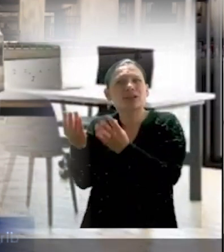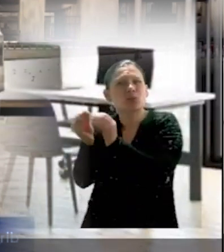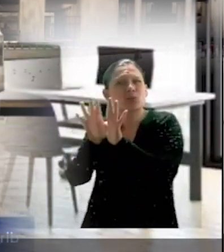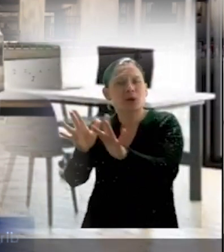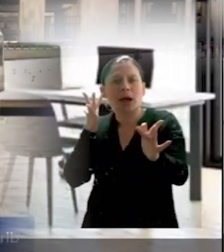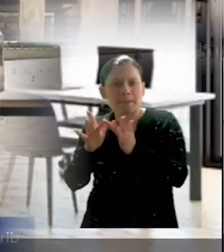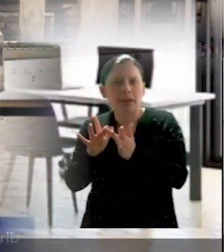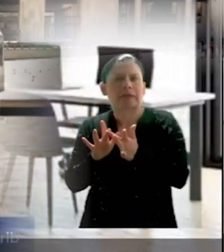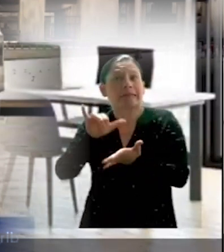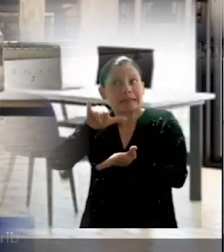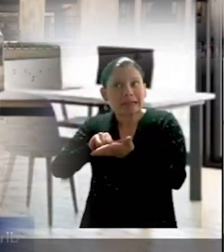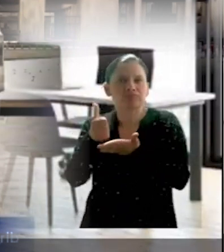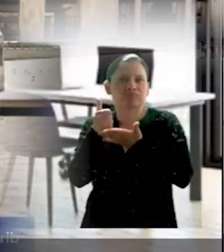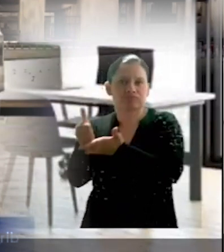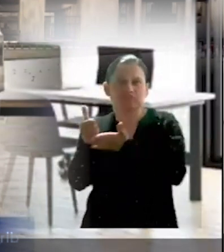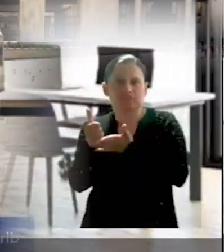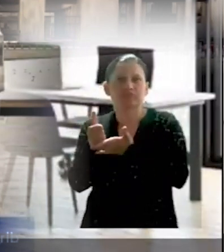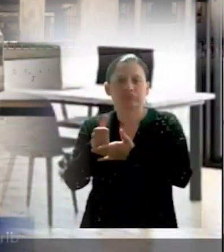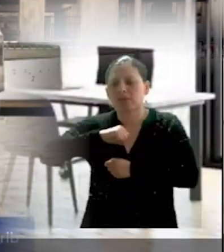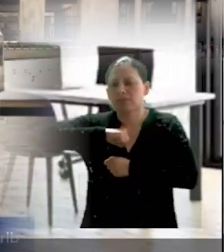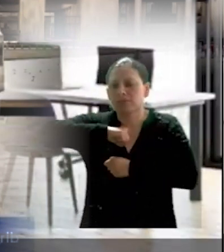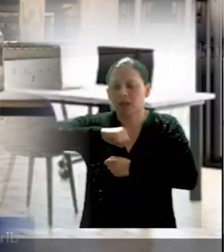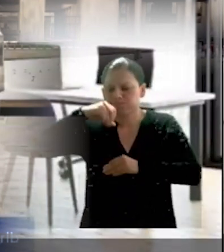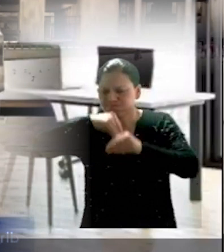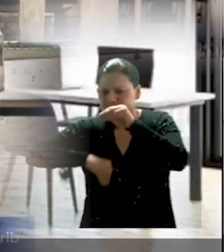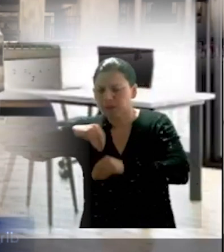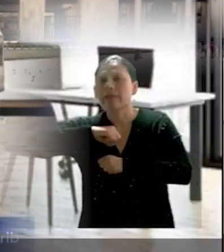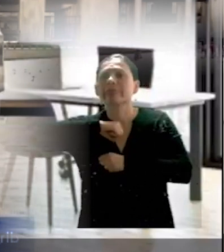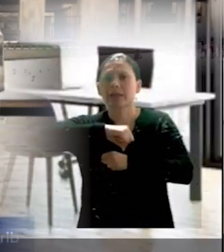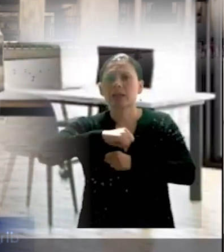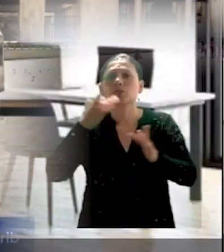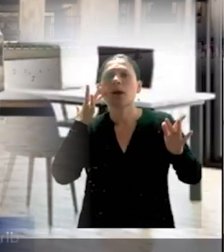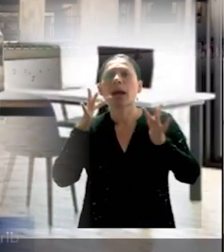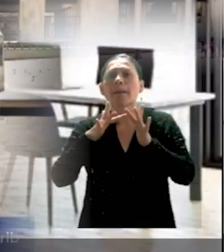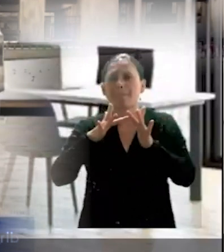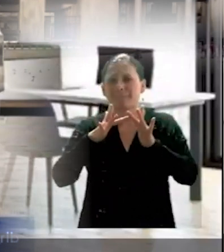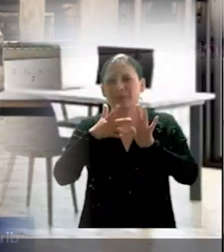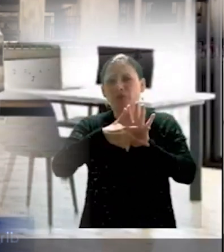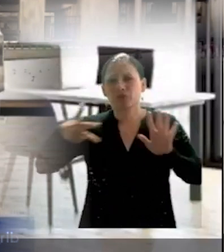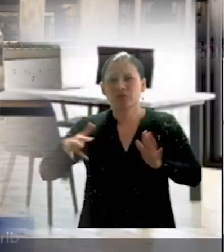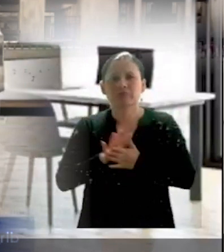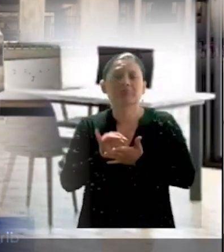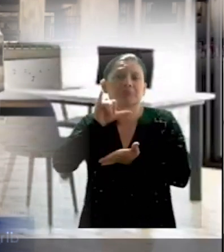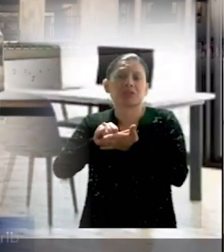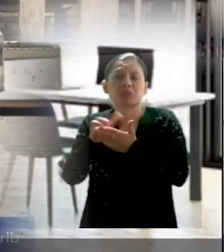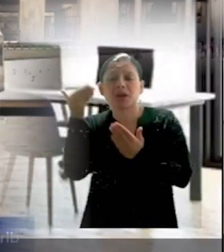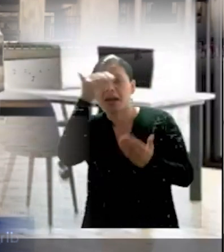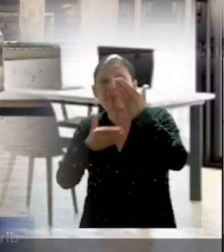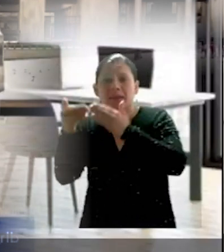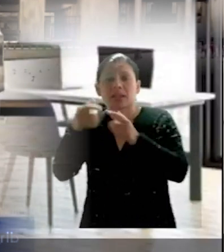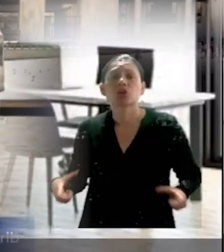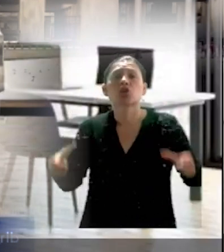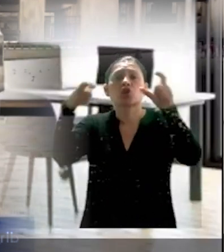los convierte en derechos fundamentales por vía de la interpretación que la misma Corte hace. Y aquí entramos al segundo nivel sobre los